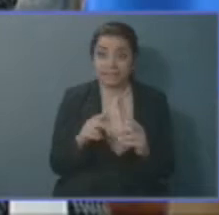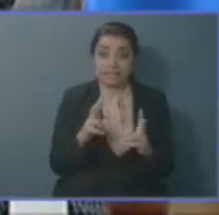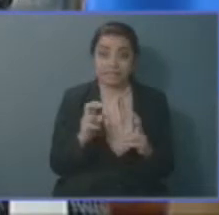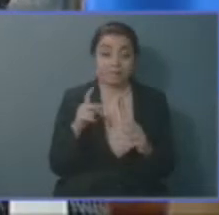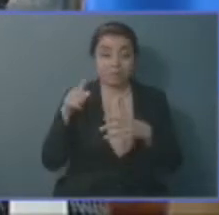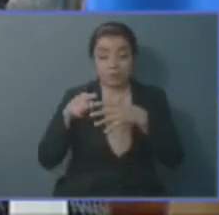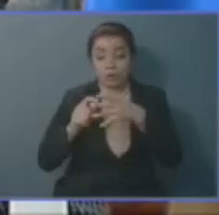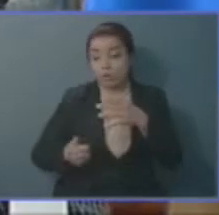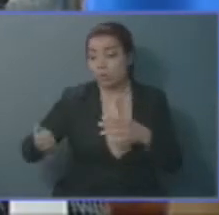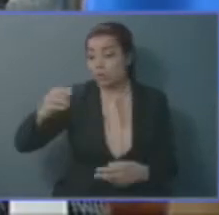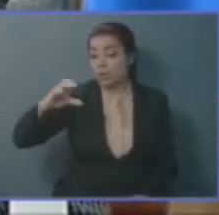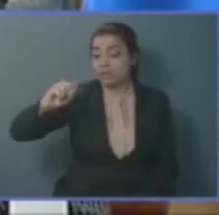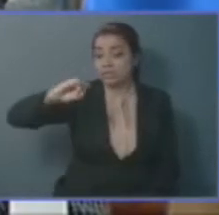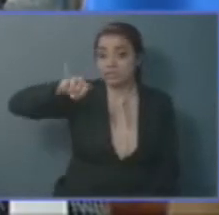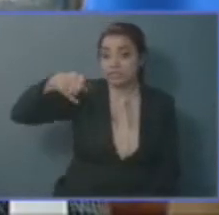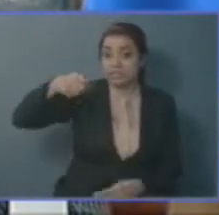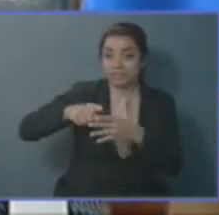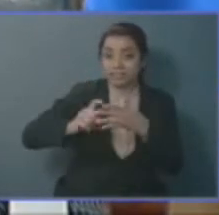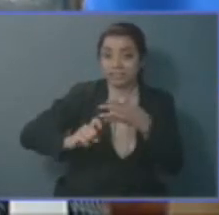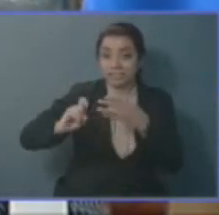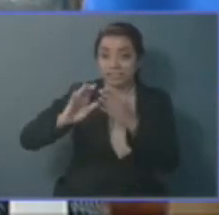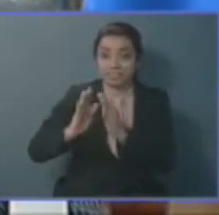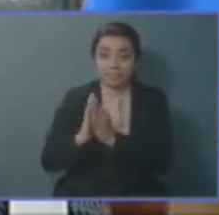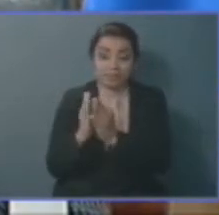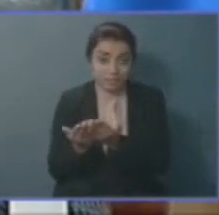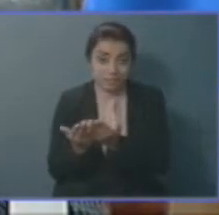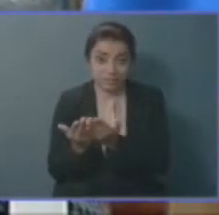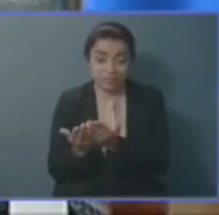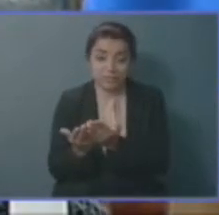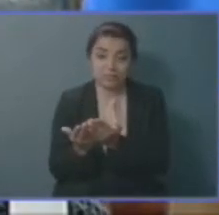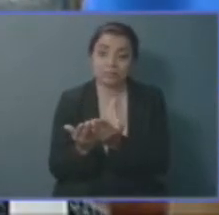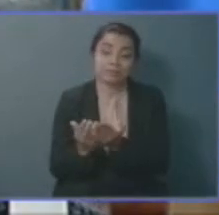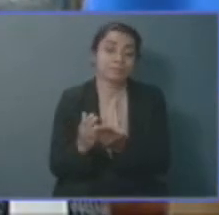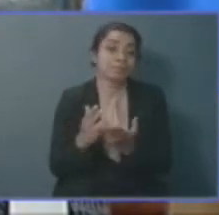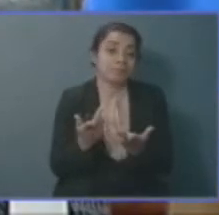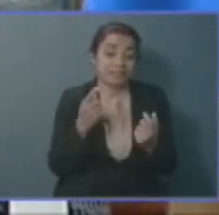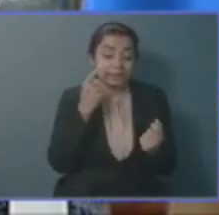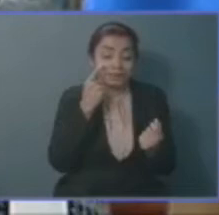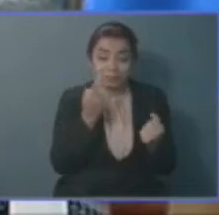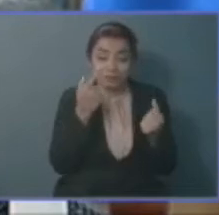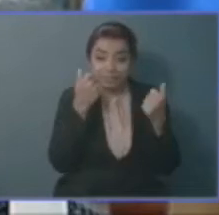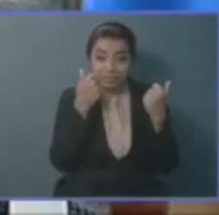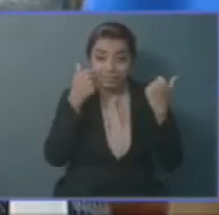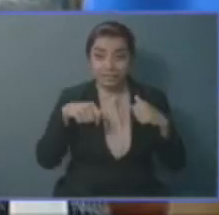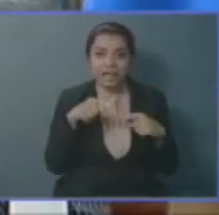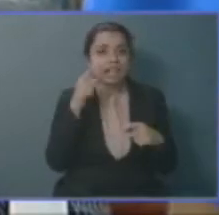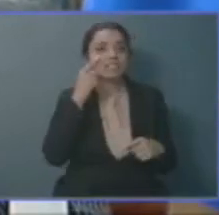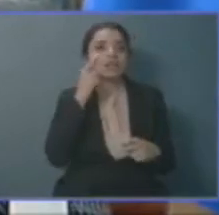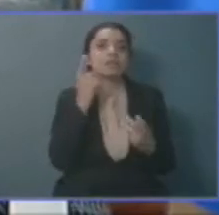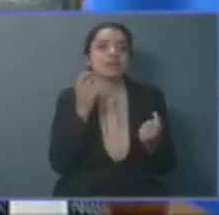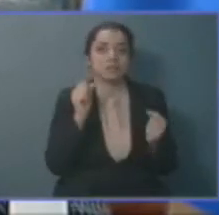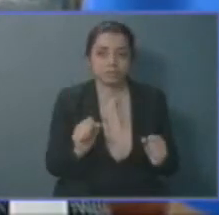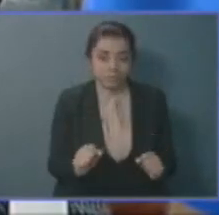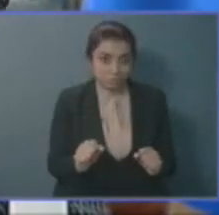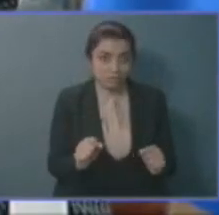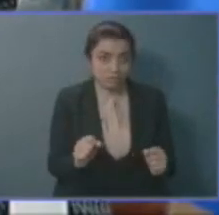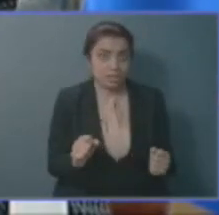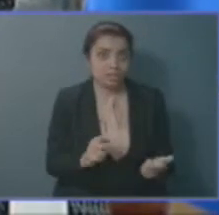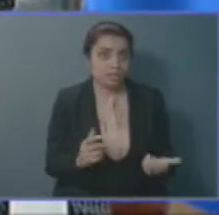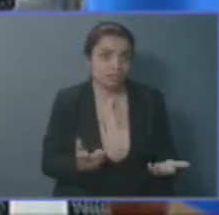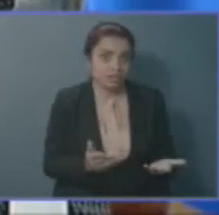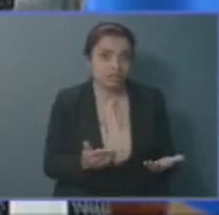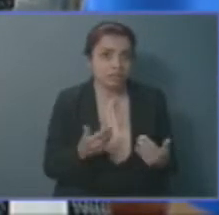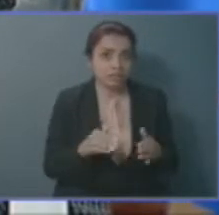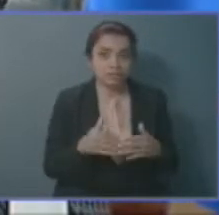de lo Constitucional para consensar hasta donde fuese posible estas